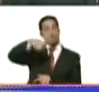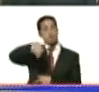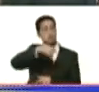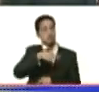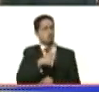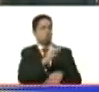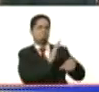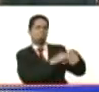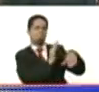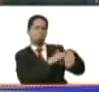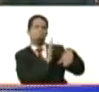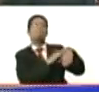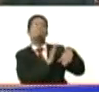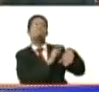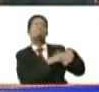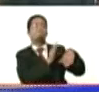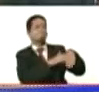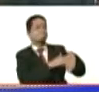dijo bien temprano, nos dijo,